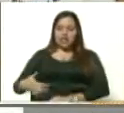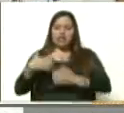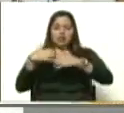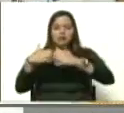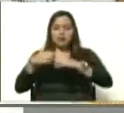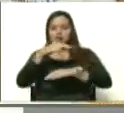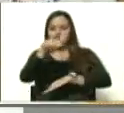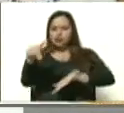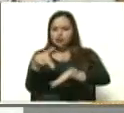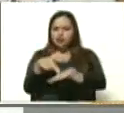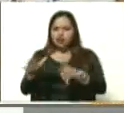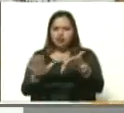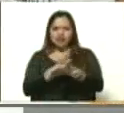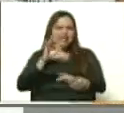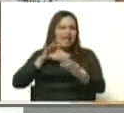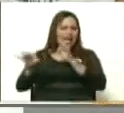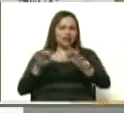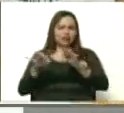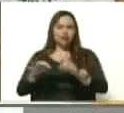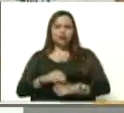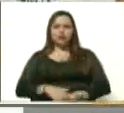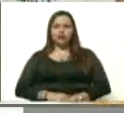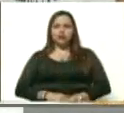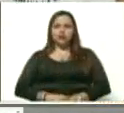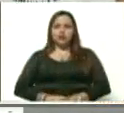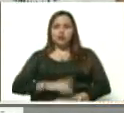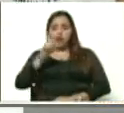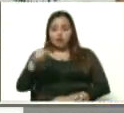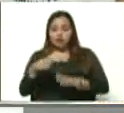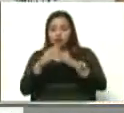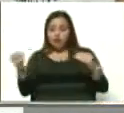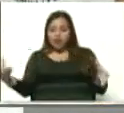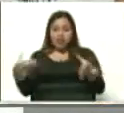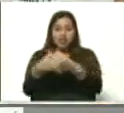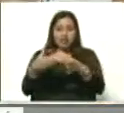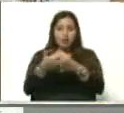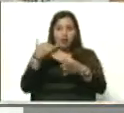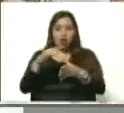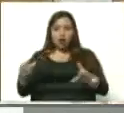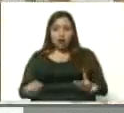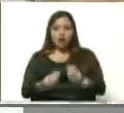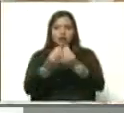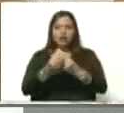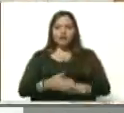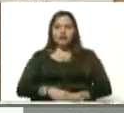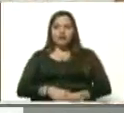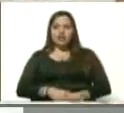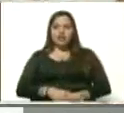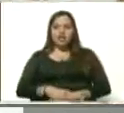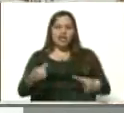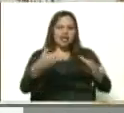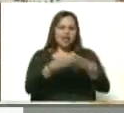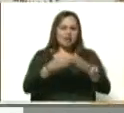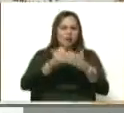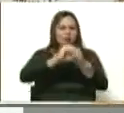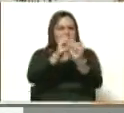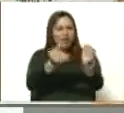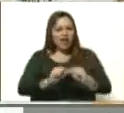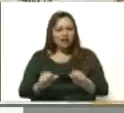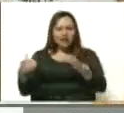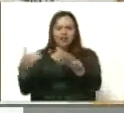Nacional de Teatro, y además de todo el equipo que lo acompaña, el equipo artístico, el equipo